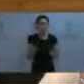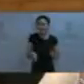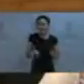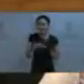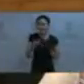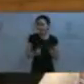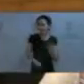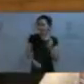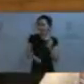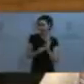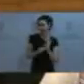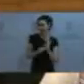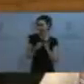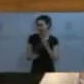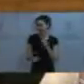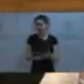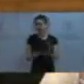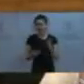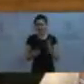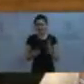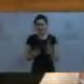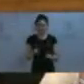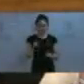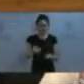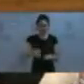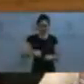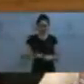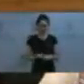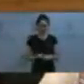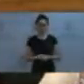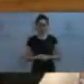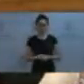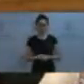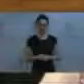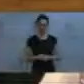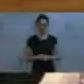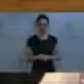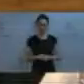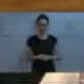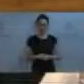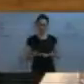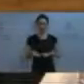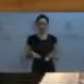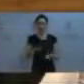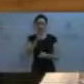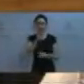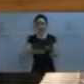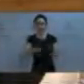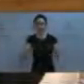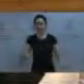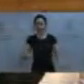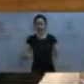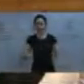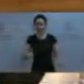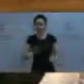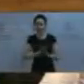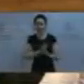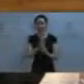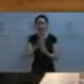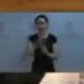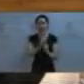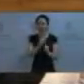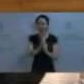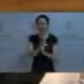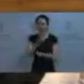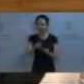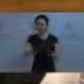que pudiera hacerse, pero aquí el denominador común de todas debe ser ayudar a la gente, ese dinero es para ayudar a la gente a encontrar empleo, a las personas